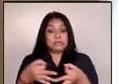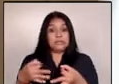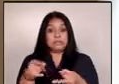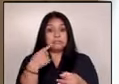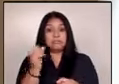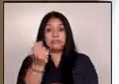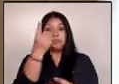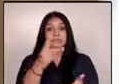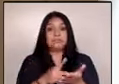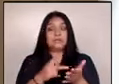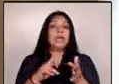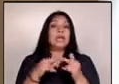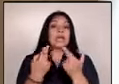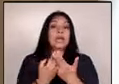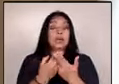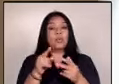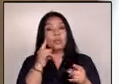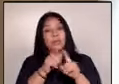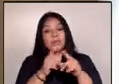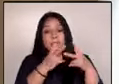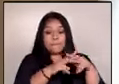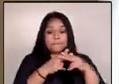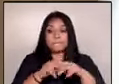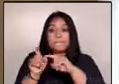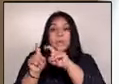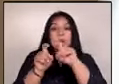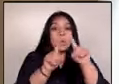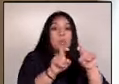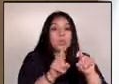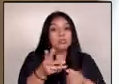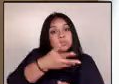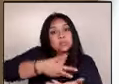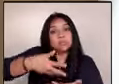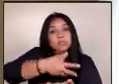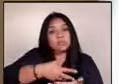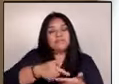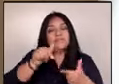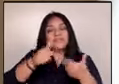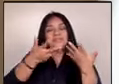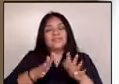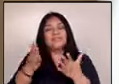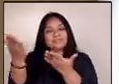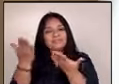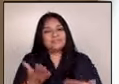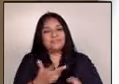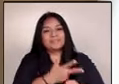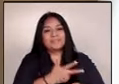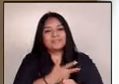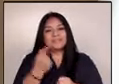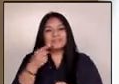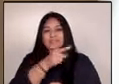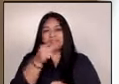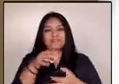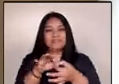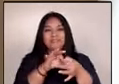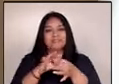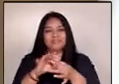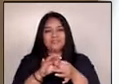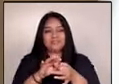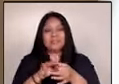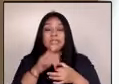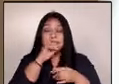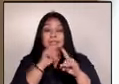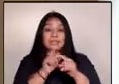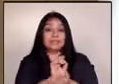reunión de alto nivel del mecanismo de consultas bilaterales y desde ya son Bienvenidos a Guatemala para su realización Asimismo